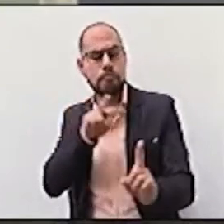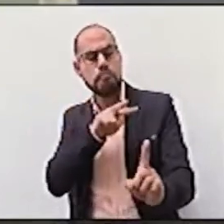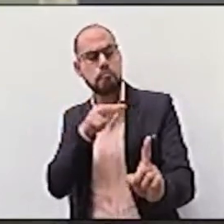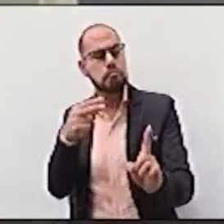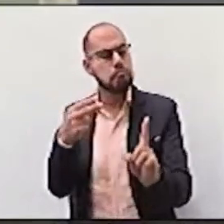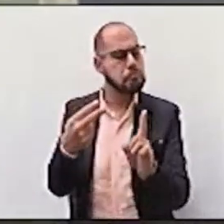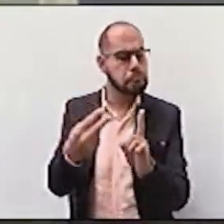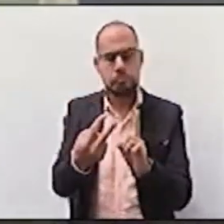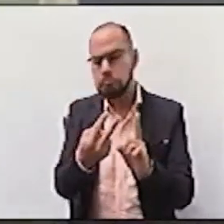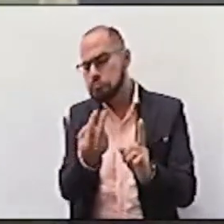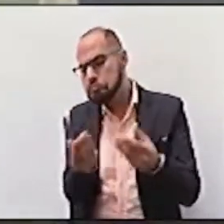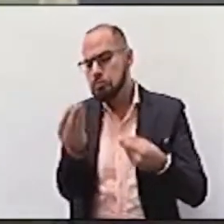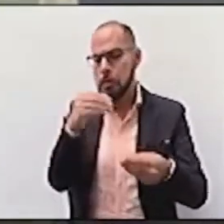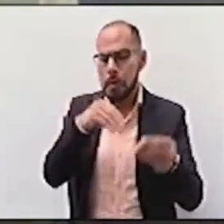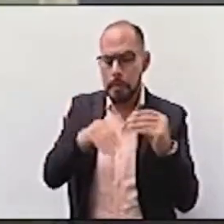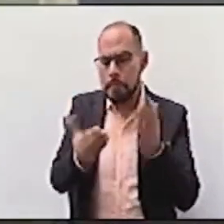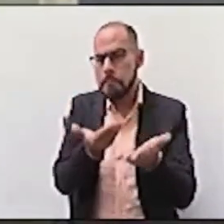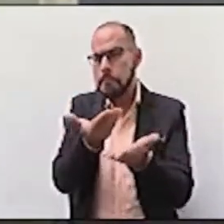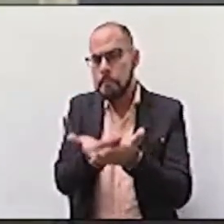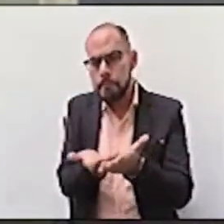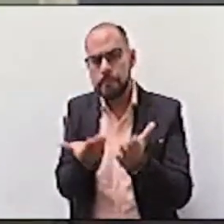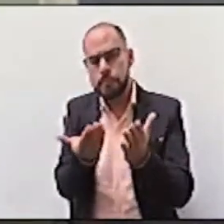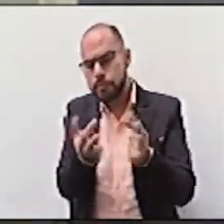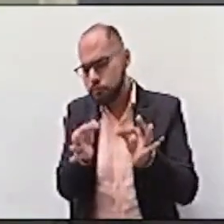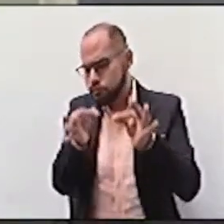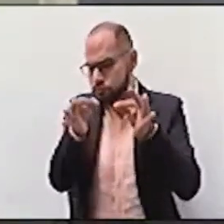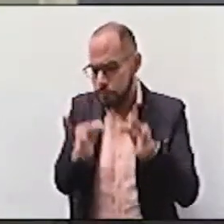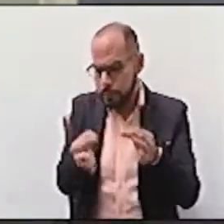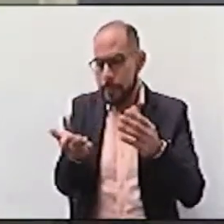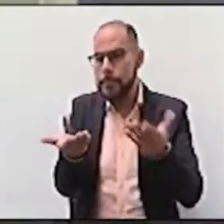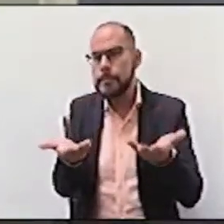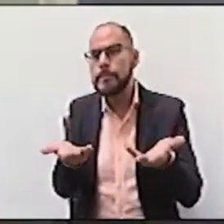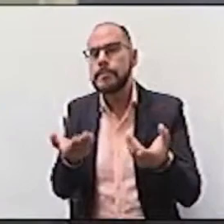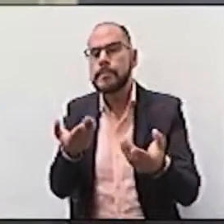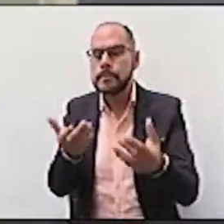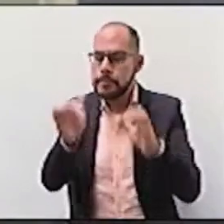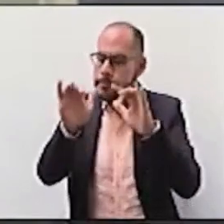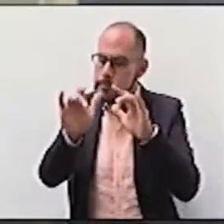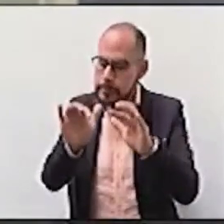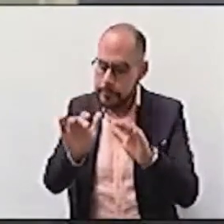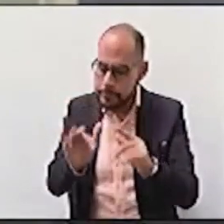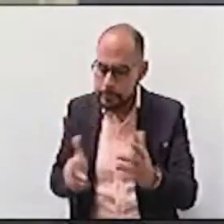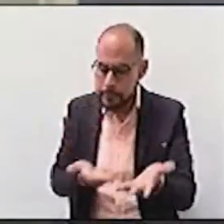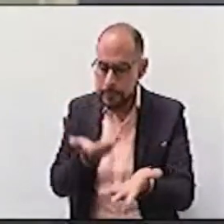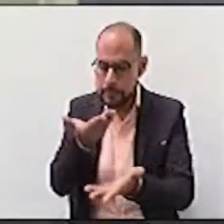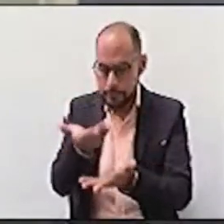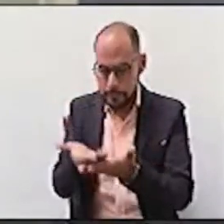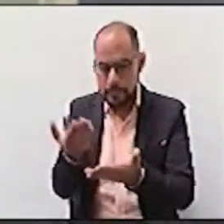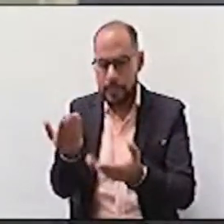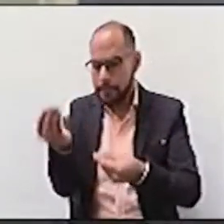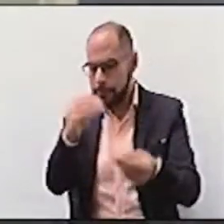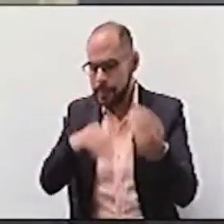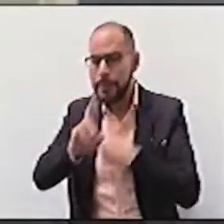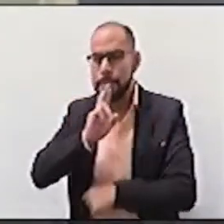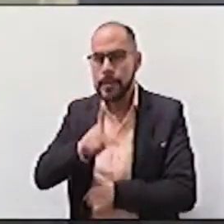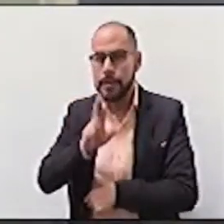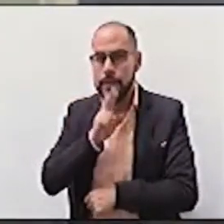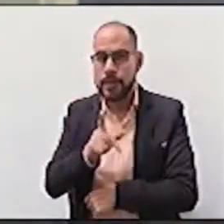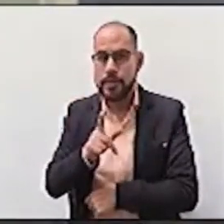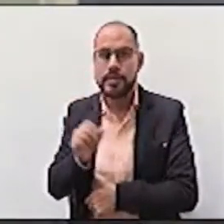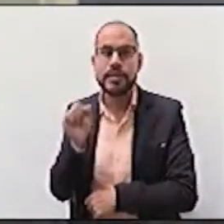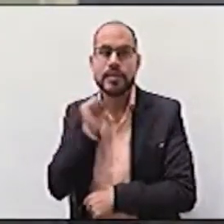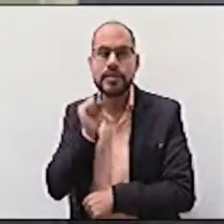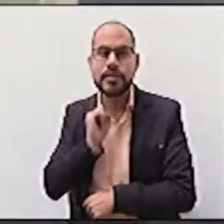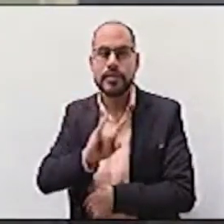perfeccionar la iniciativa. Participaron en la redacción de la propuesta, entre otros, el senador